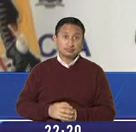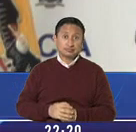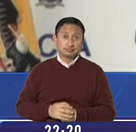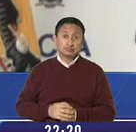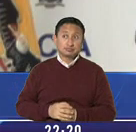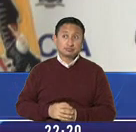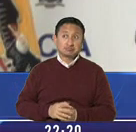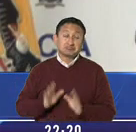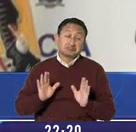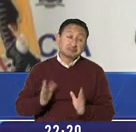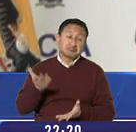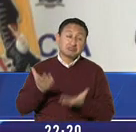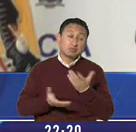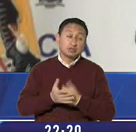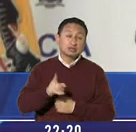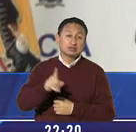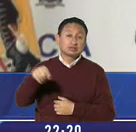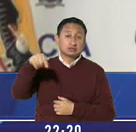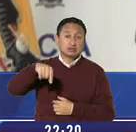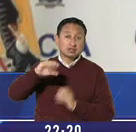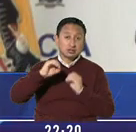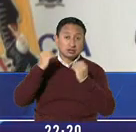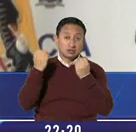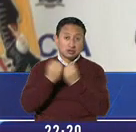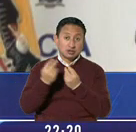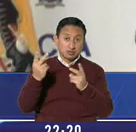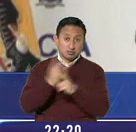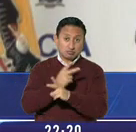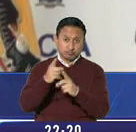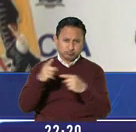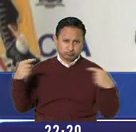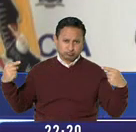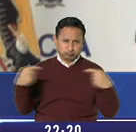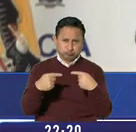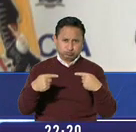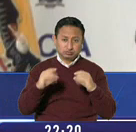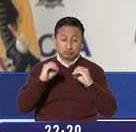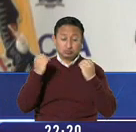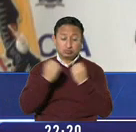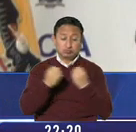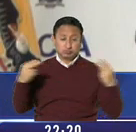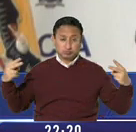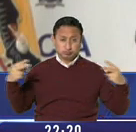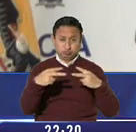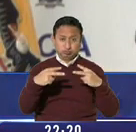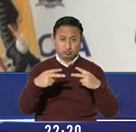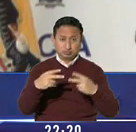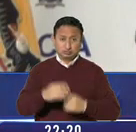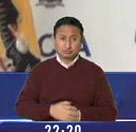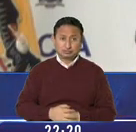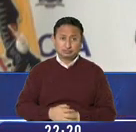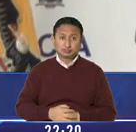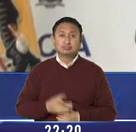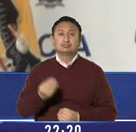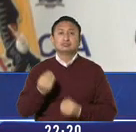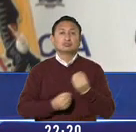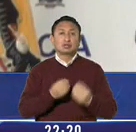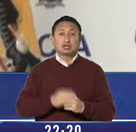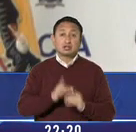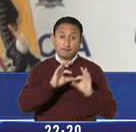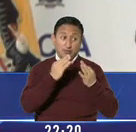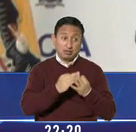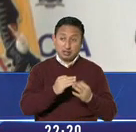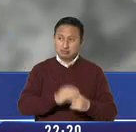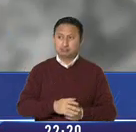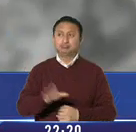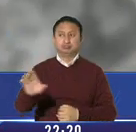es una posibilidad de que esté involucrada en estas organizaciones rivales, en otras organizaciones criminales, lo que hacen es desquitarse